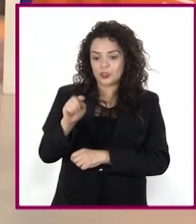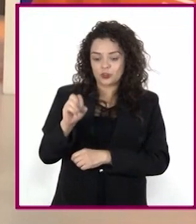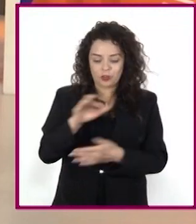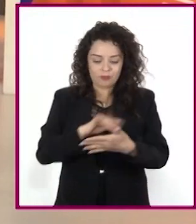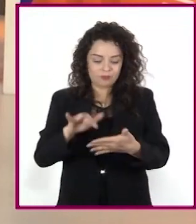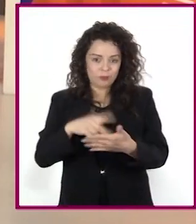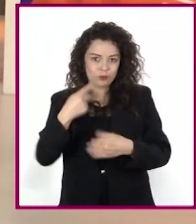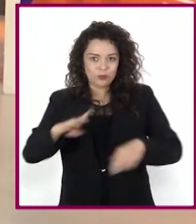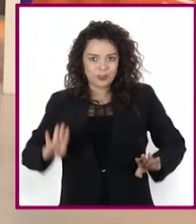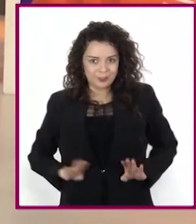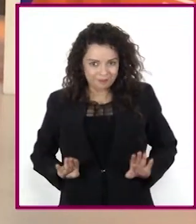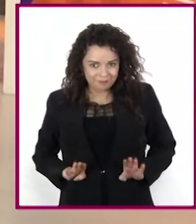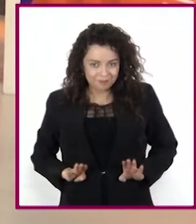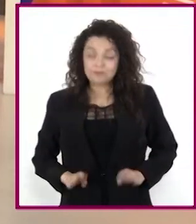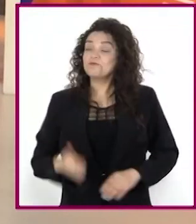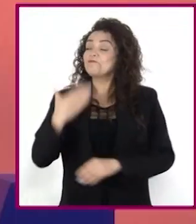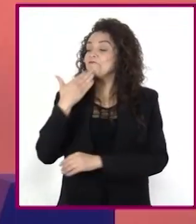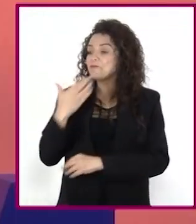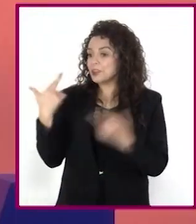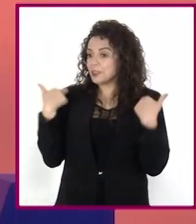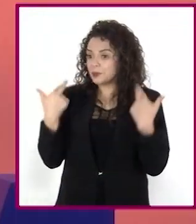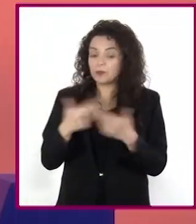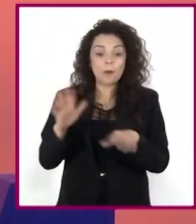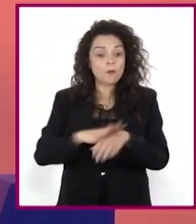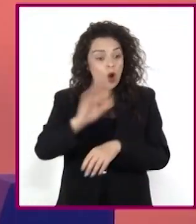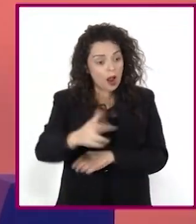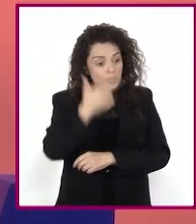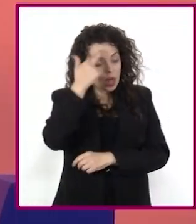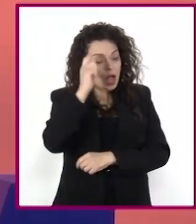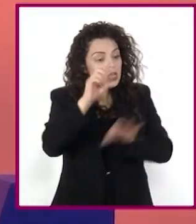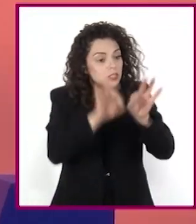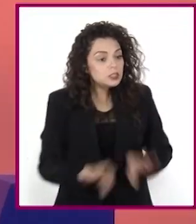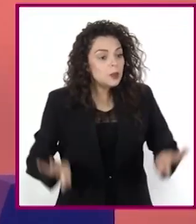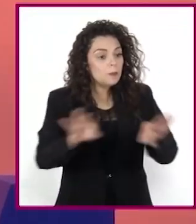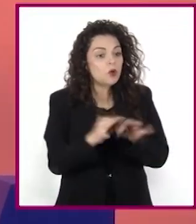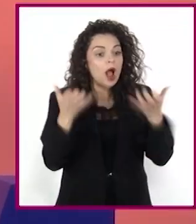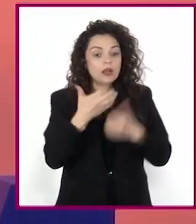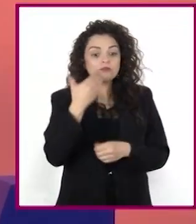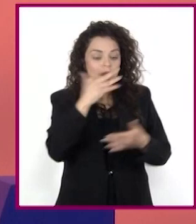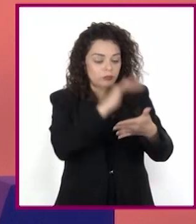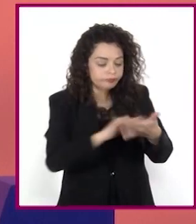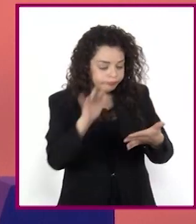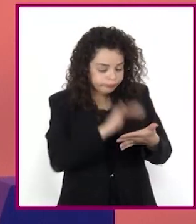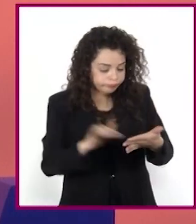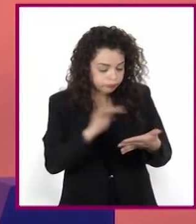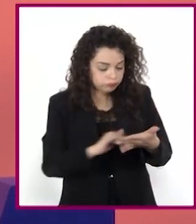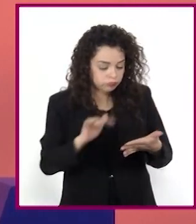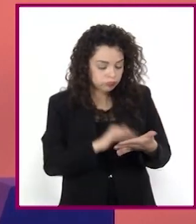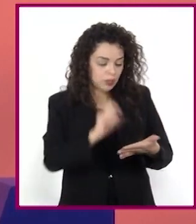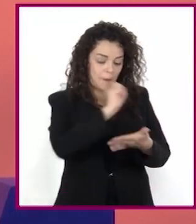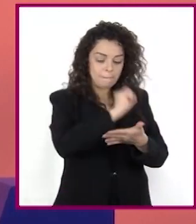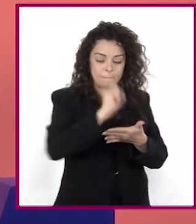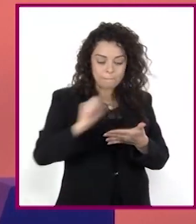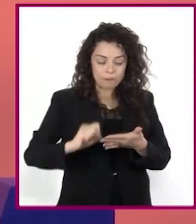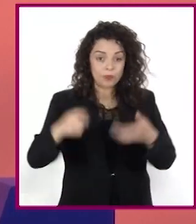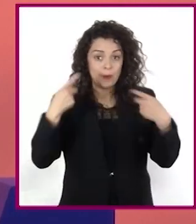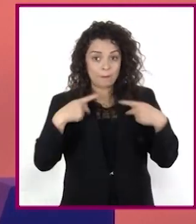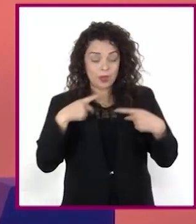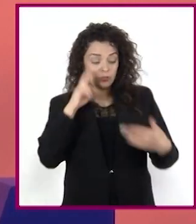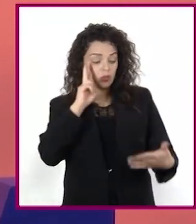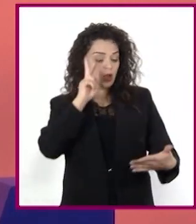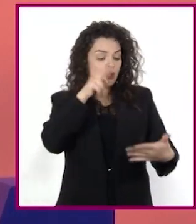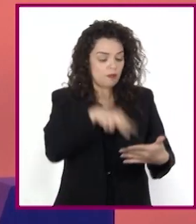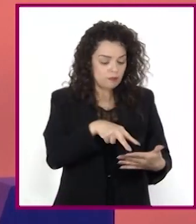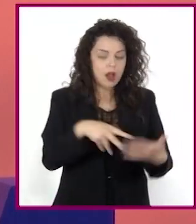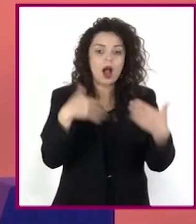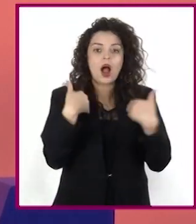maestra, puesto que recordaremos la importancia de redactar correctamente un texto para que el lector o lectores puedan